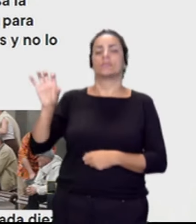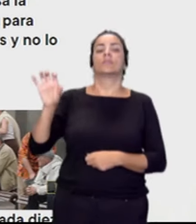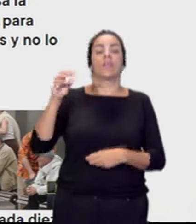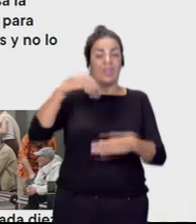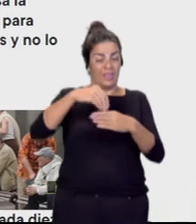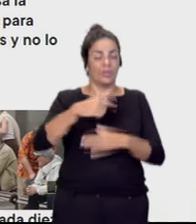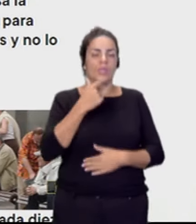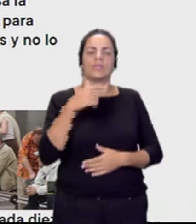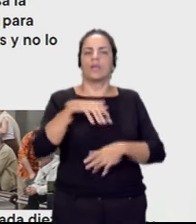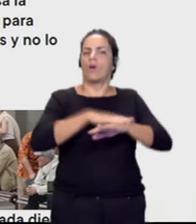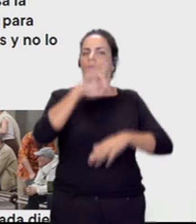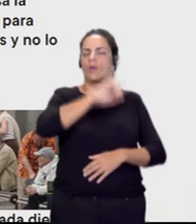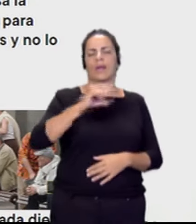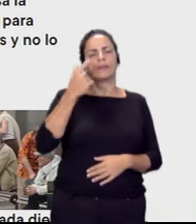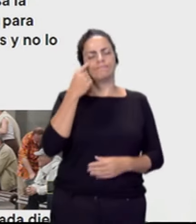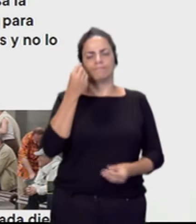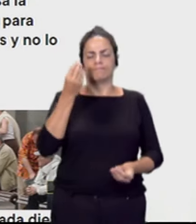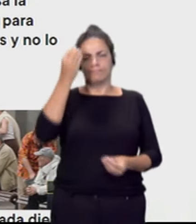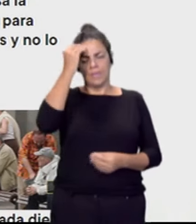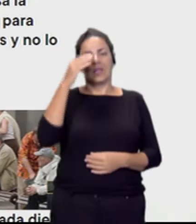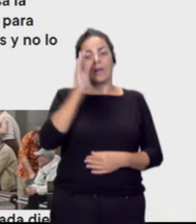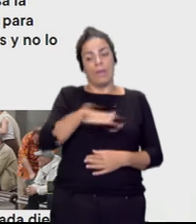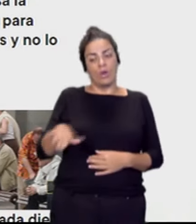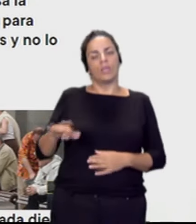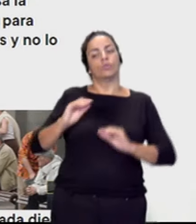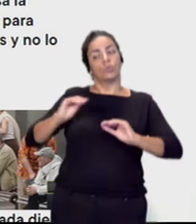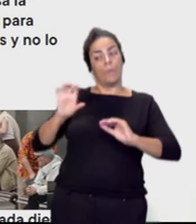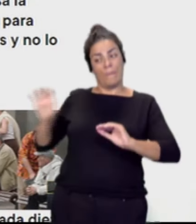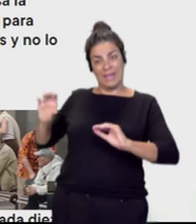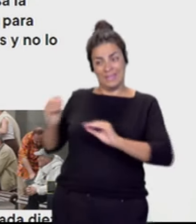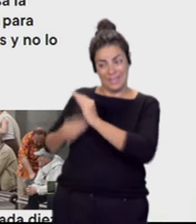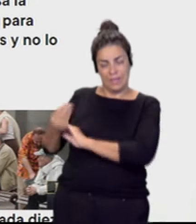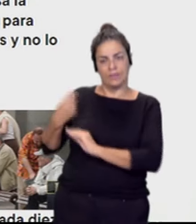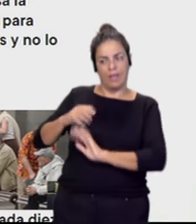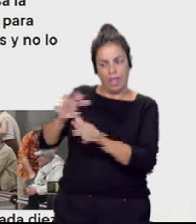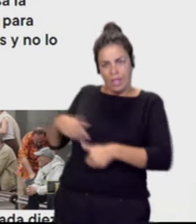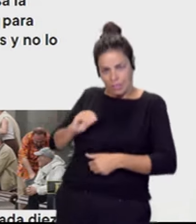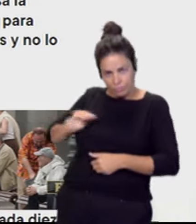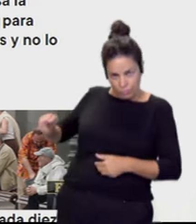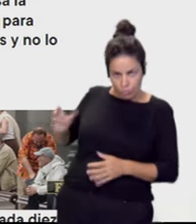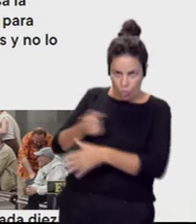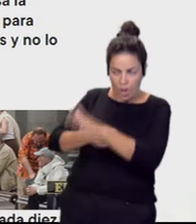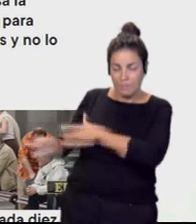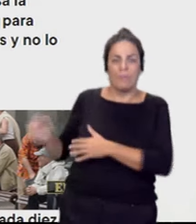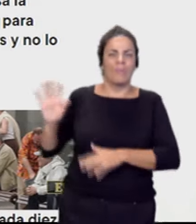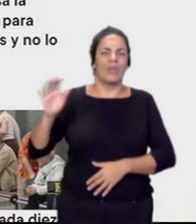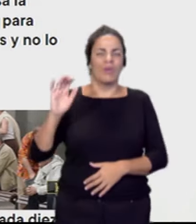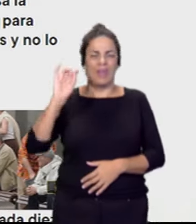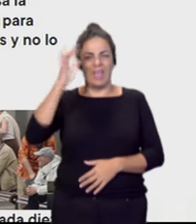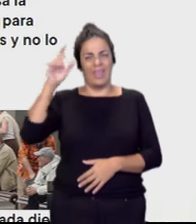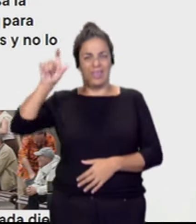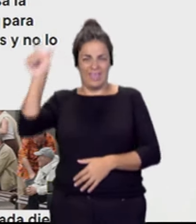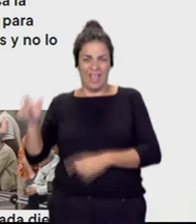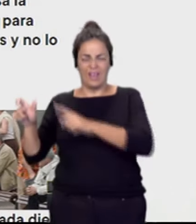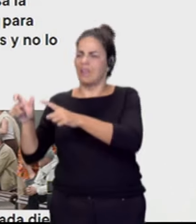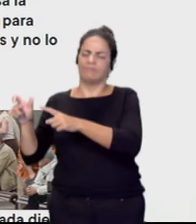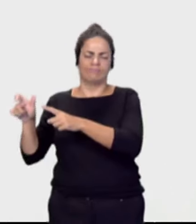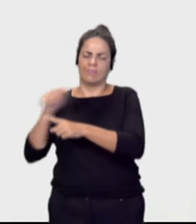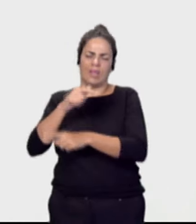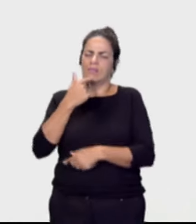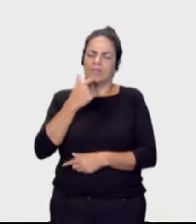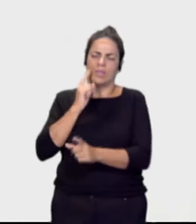gobierno regional explora devolver a los menores a sus países de origen, pero rechaza la medida de Meloni, que la Iglesia ve como una desvergüenza.